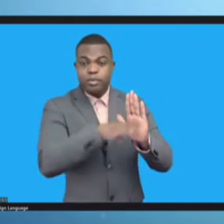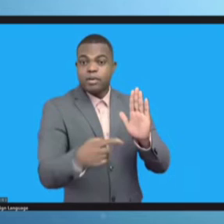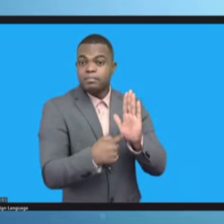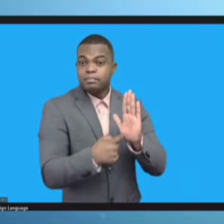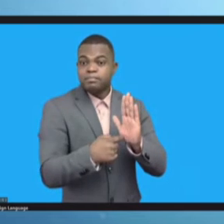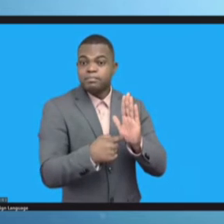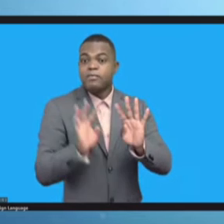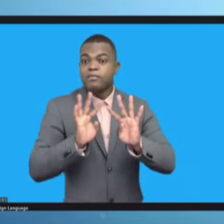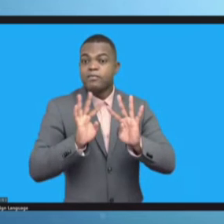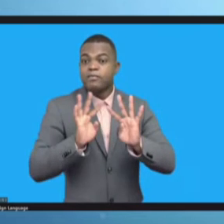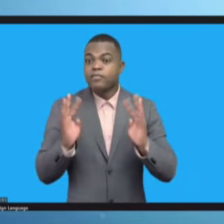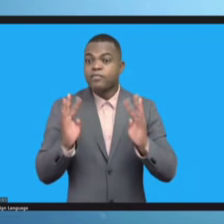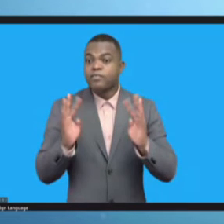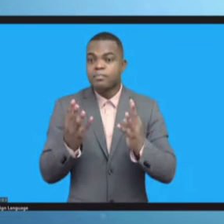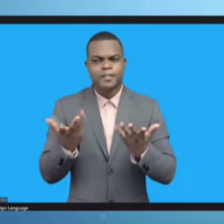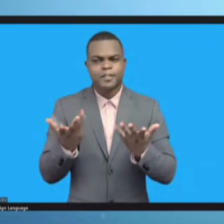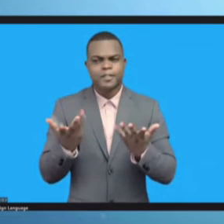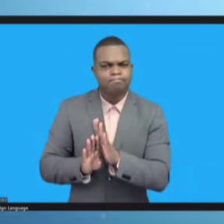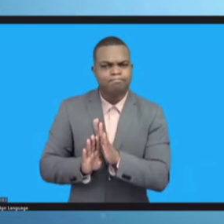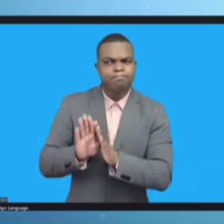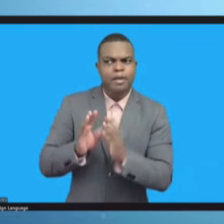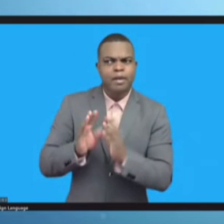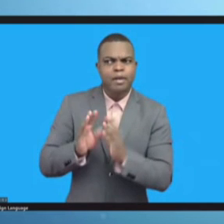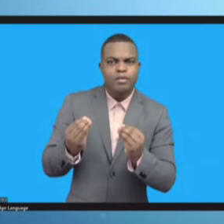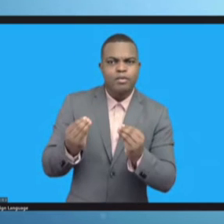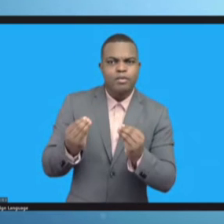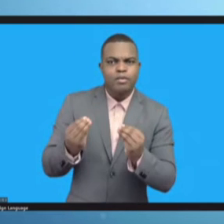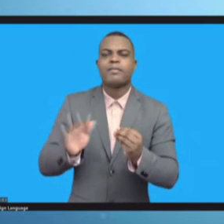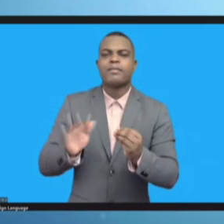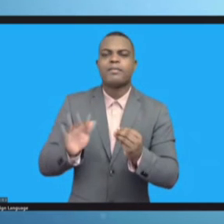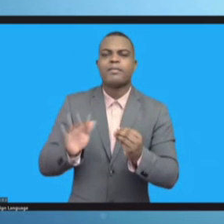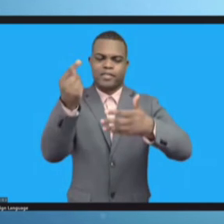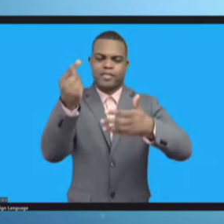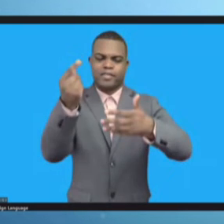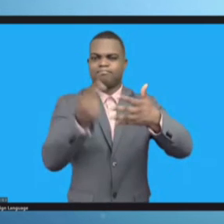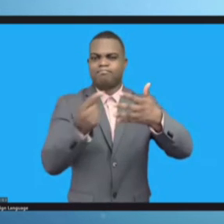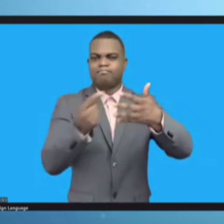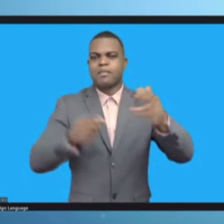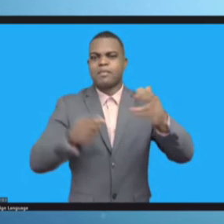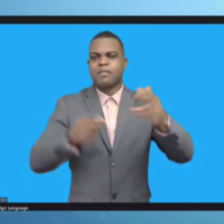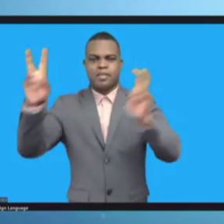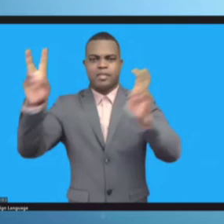a todas las personas humanas evitamos